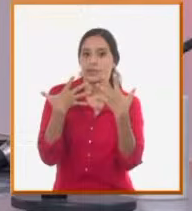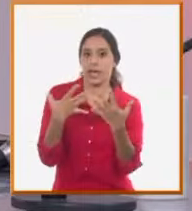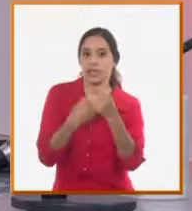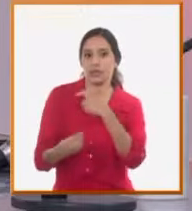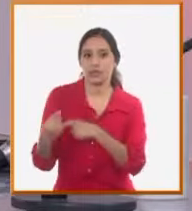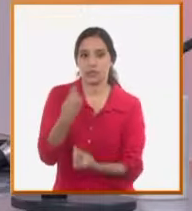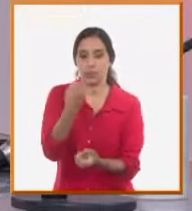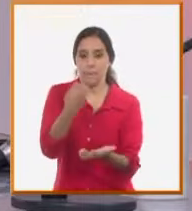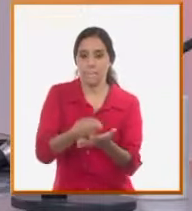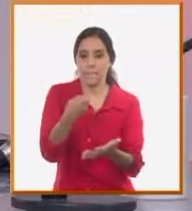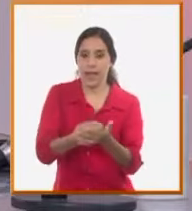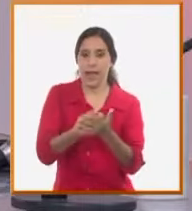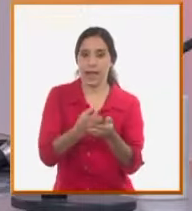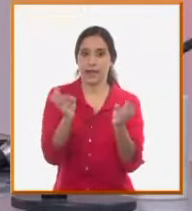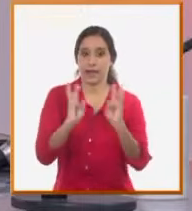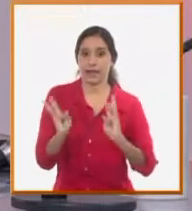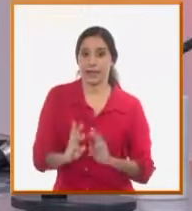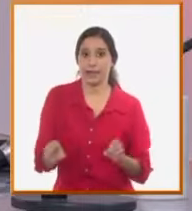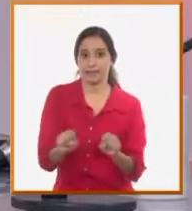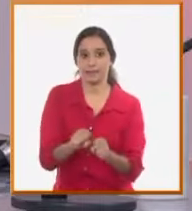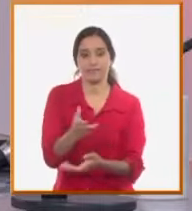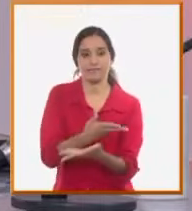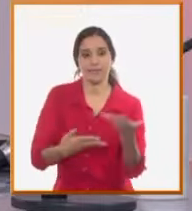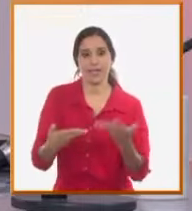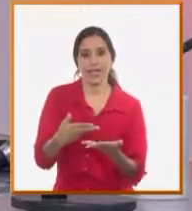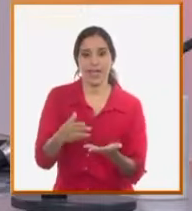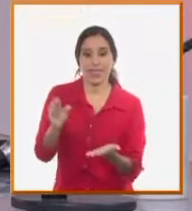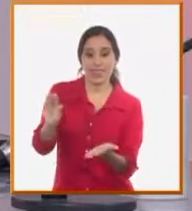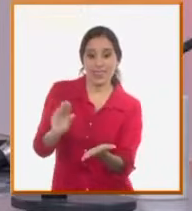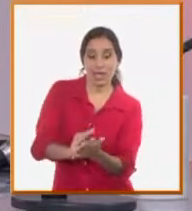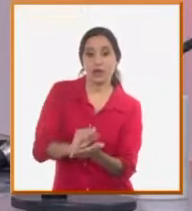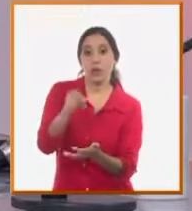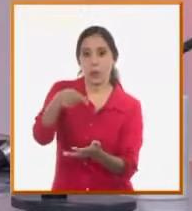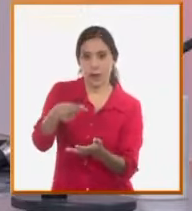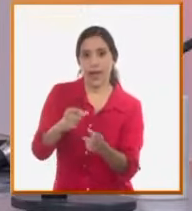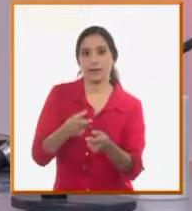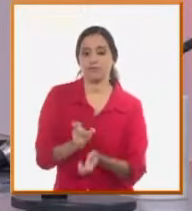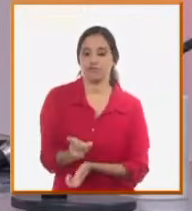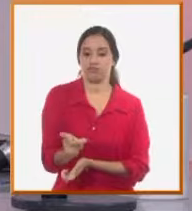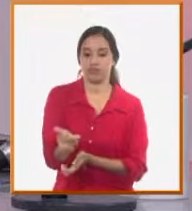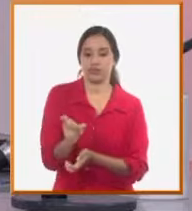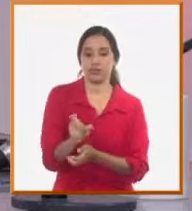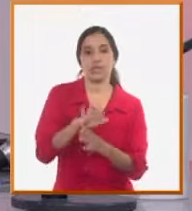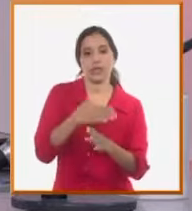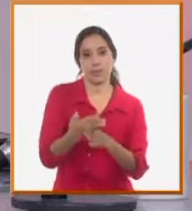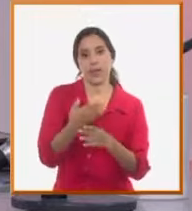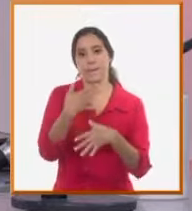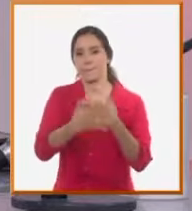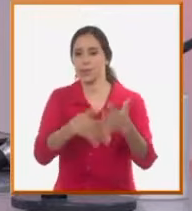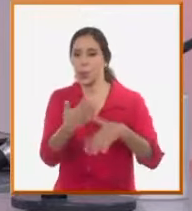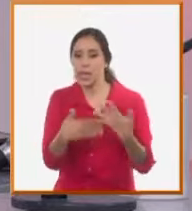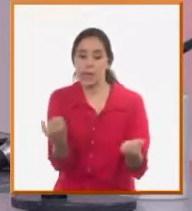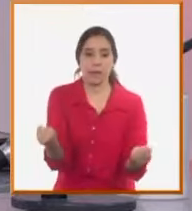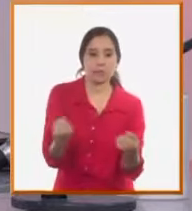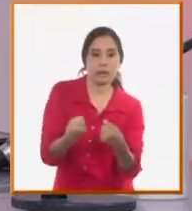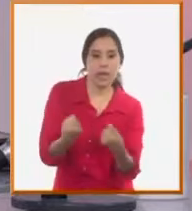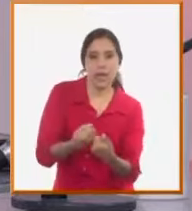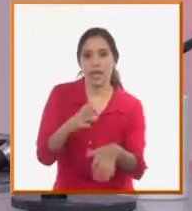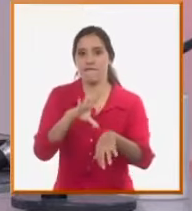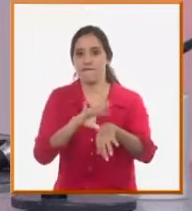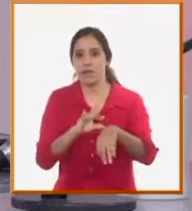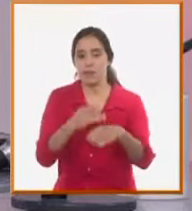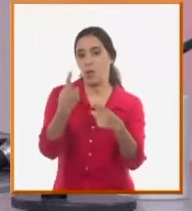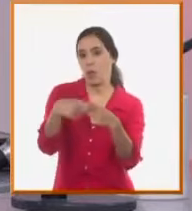ESEN puedan pagar las indemnizaciones a las tarjetas de los asegurados cuando tengan un accidente o se enfermen.